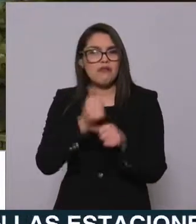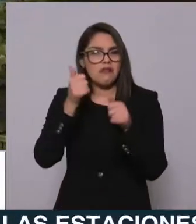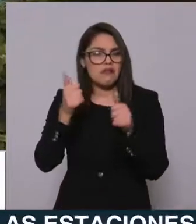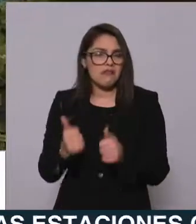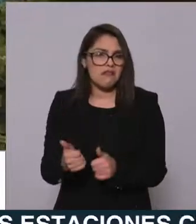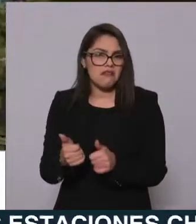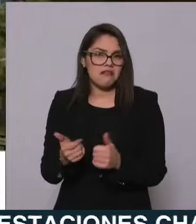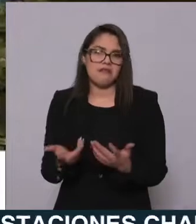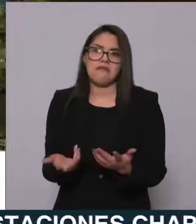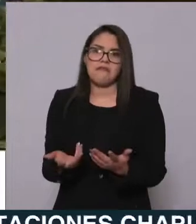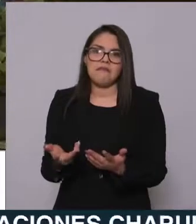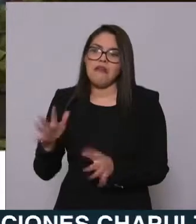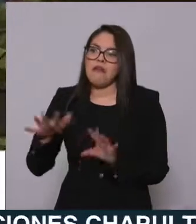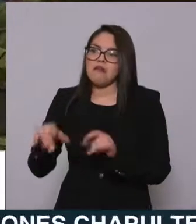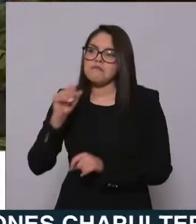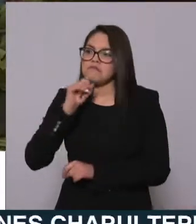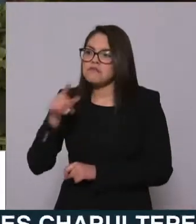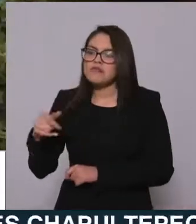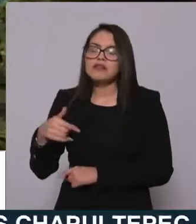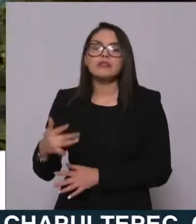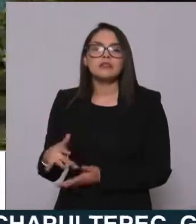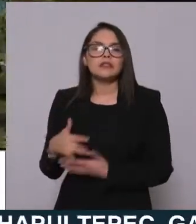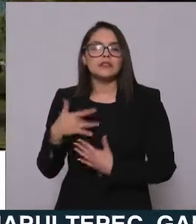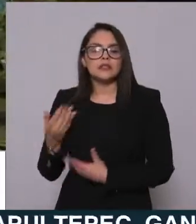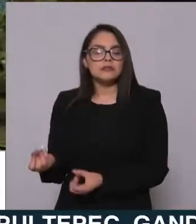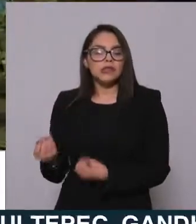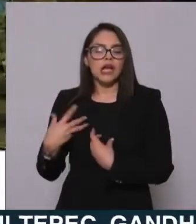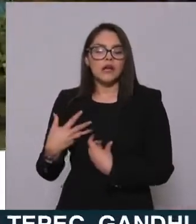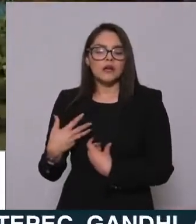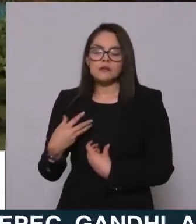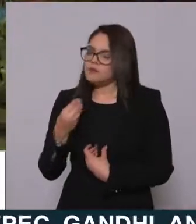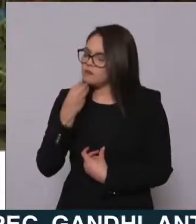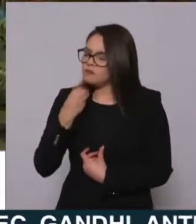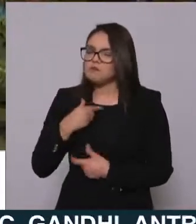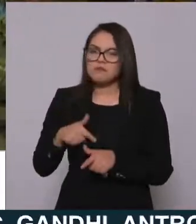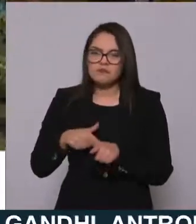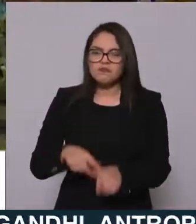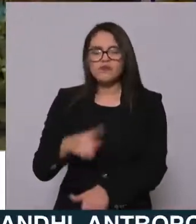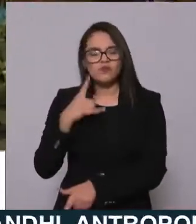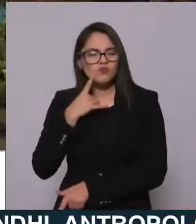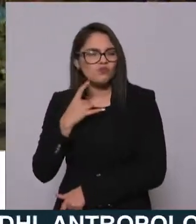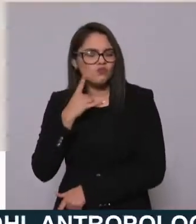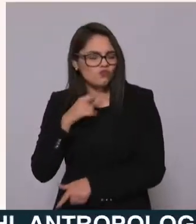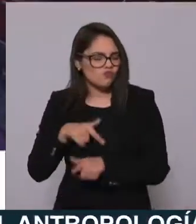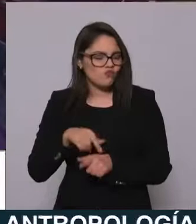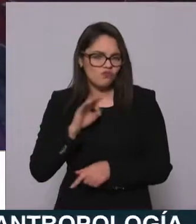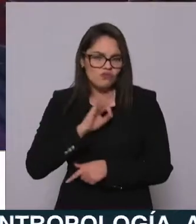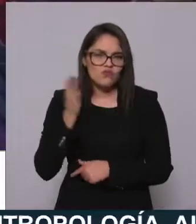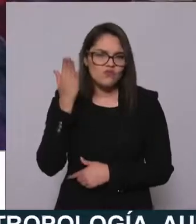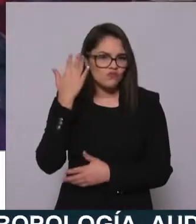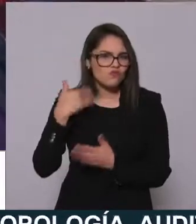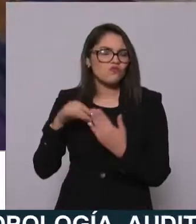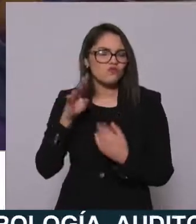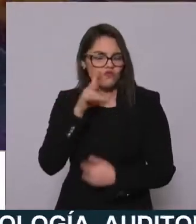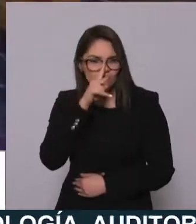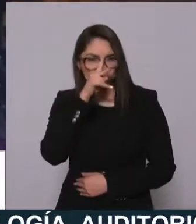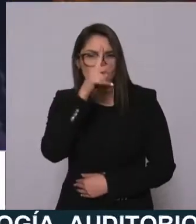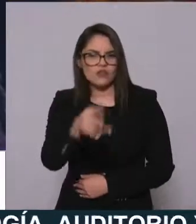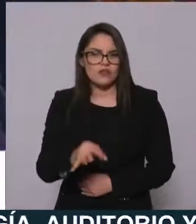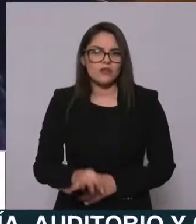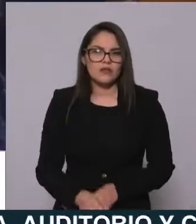la misma vida nos da la oportunidad de continuar, de echarle ganas y seguir adelante. Pues hay que